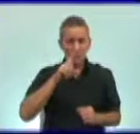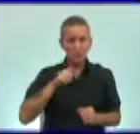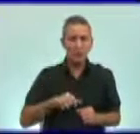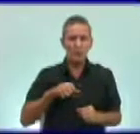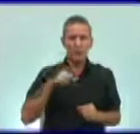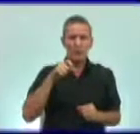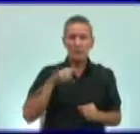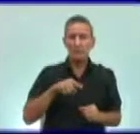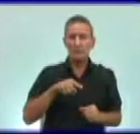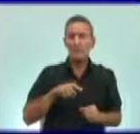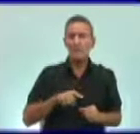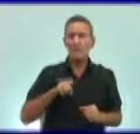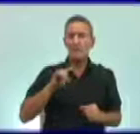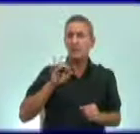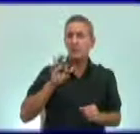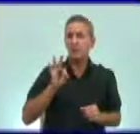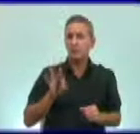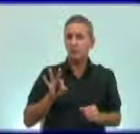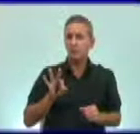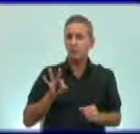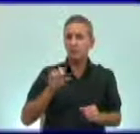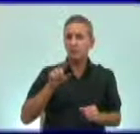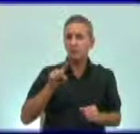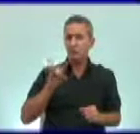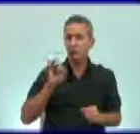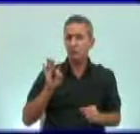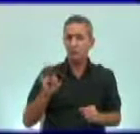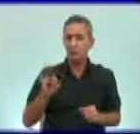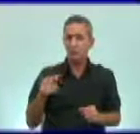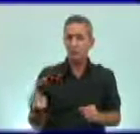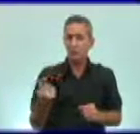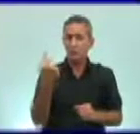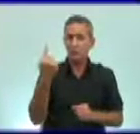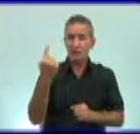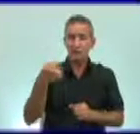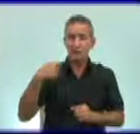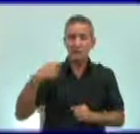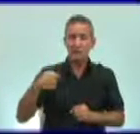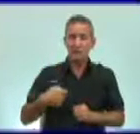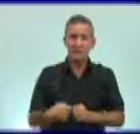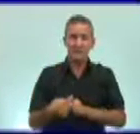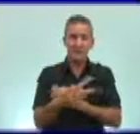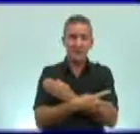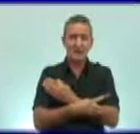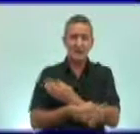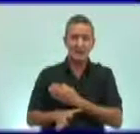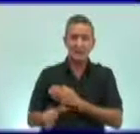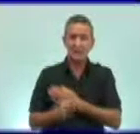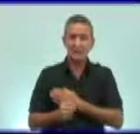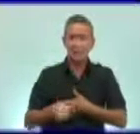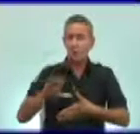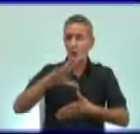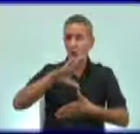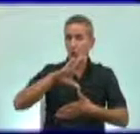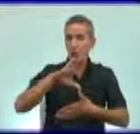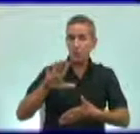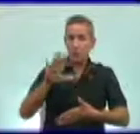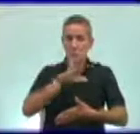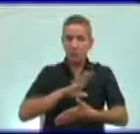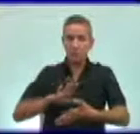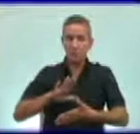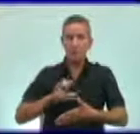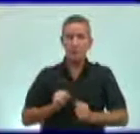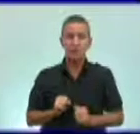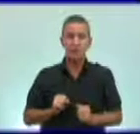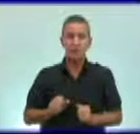donde expresa: una sola debe ser la patria de todos, los americanos, ya que en todas hemos tenido